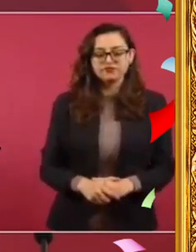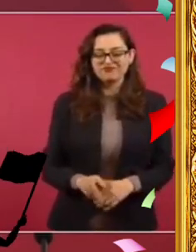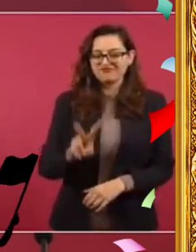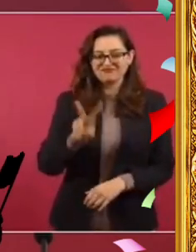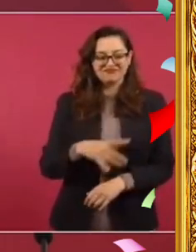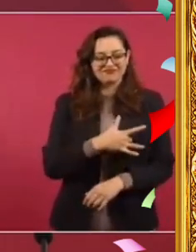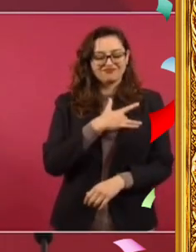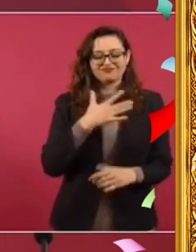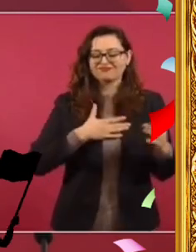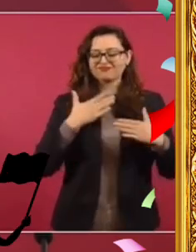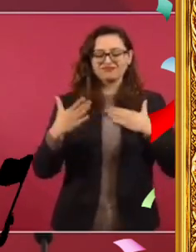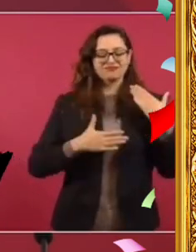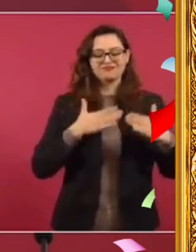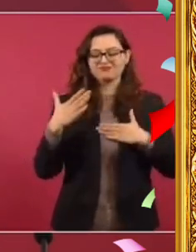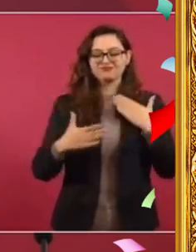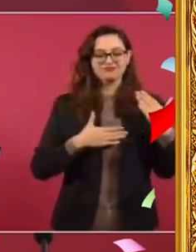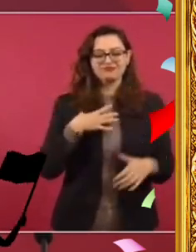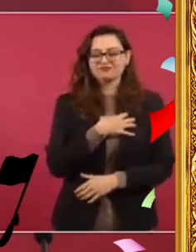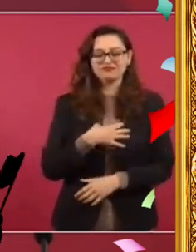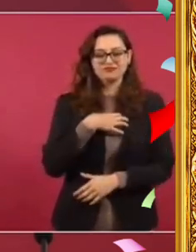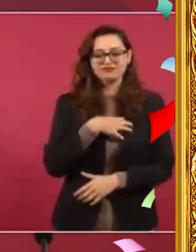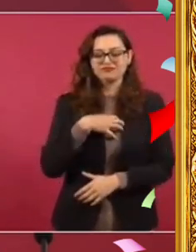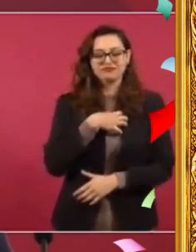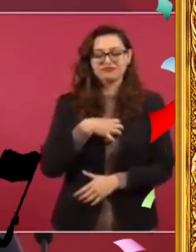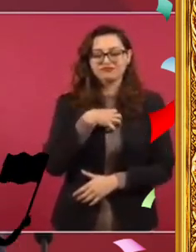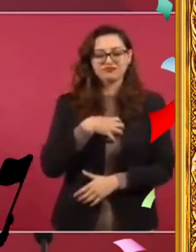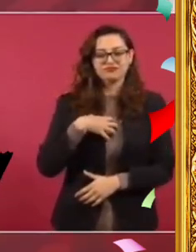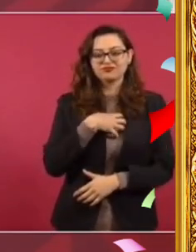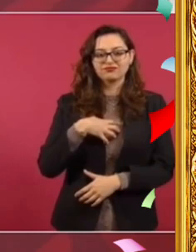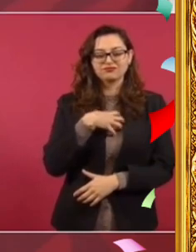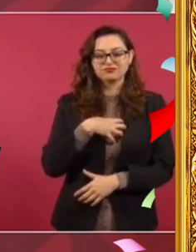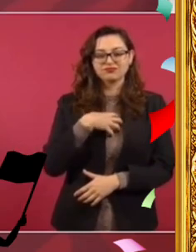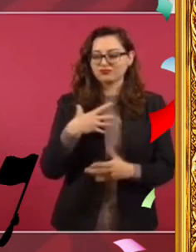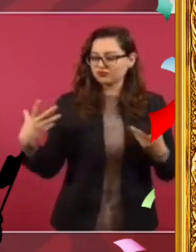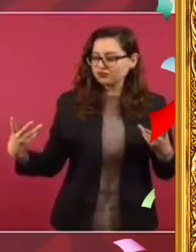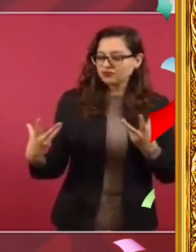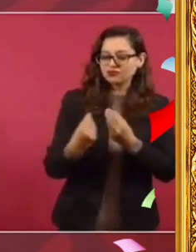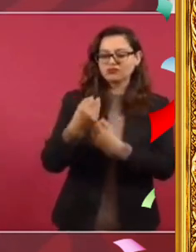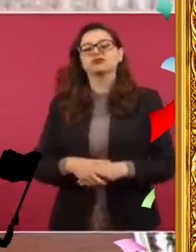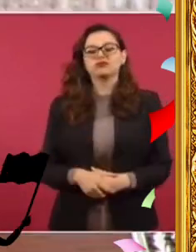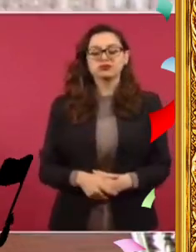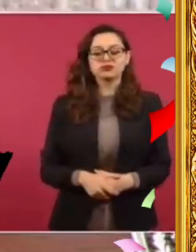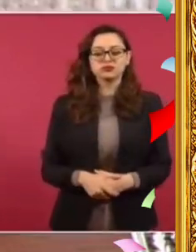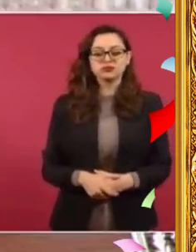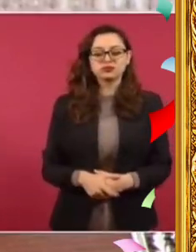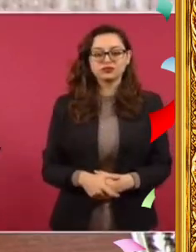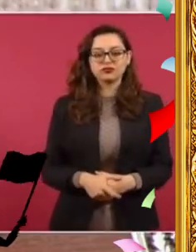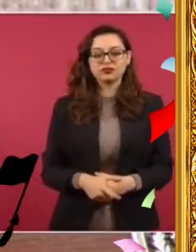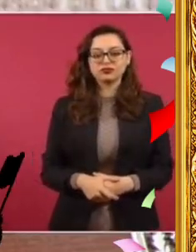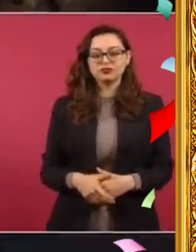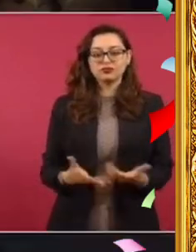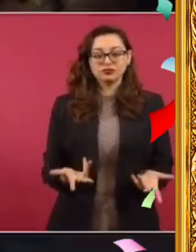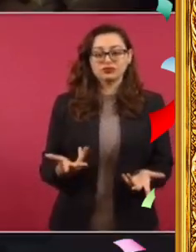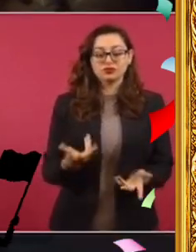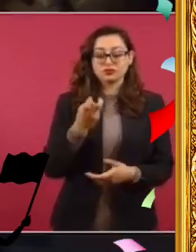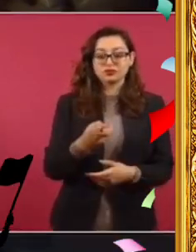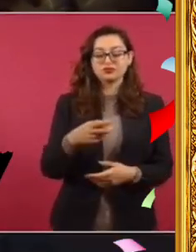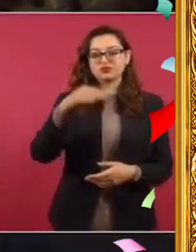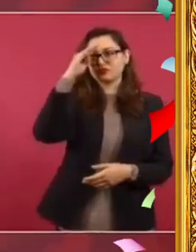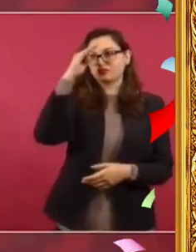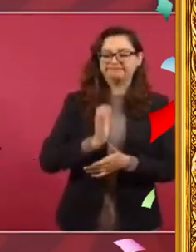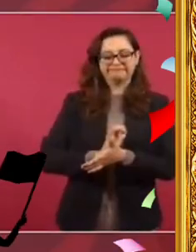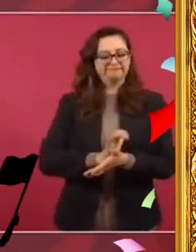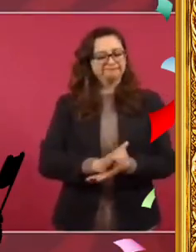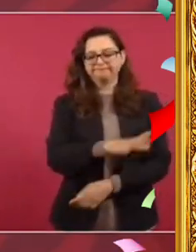muy dichosos de estar entre todos apoyando a los más pobres, que no queremos que en México